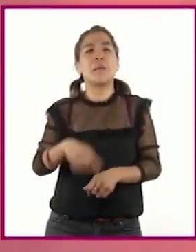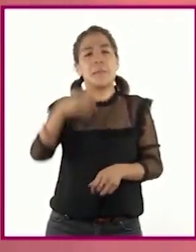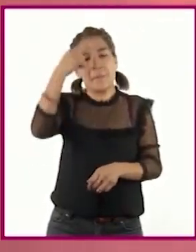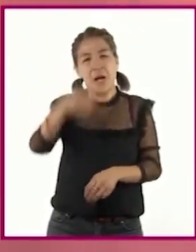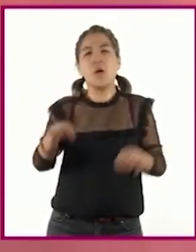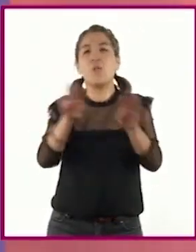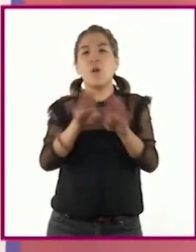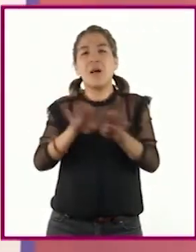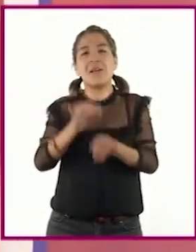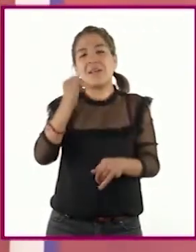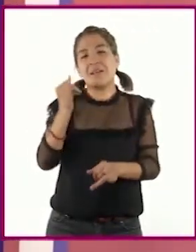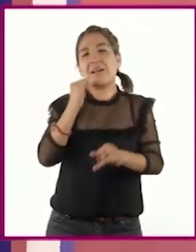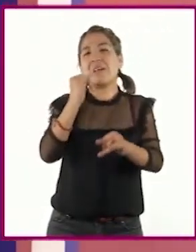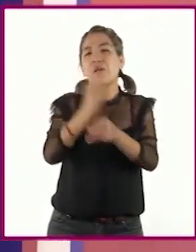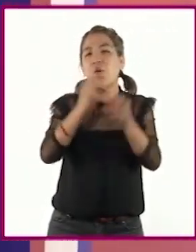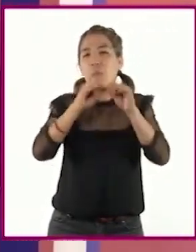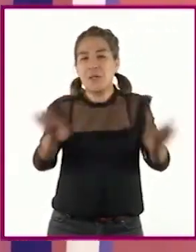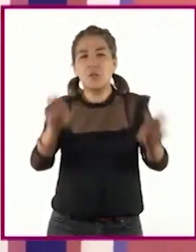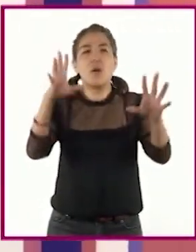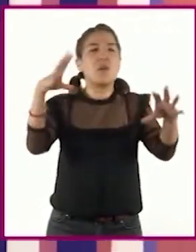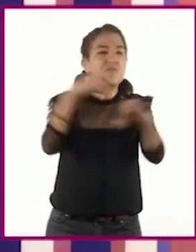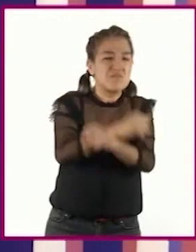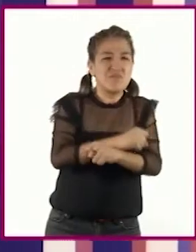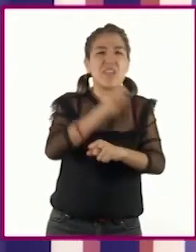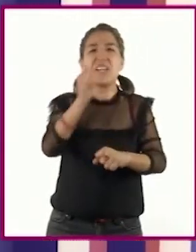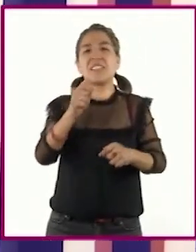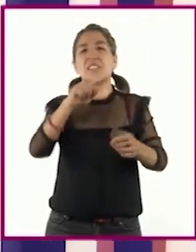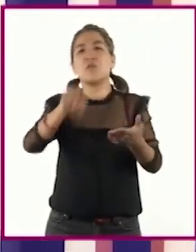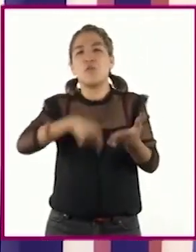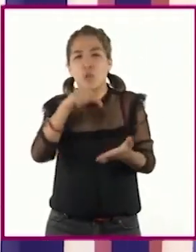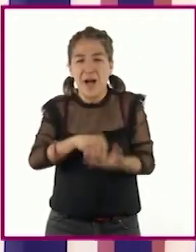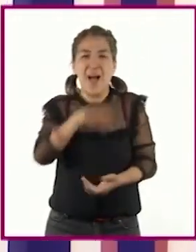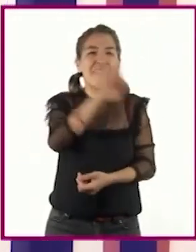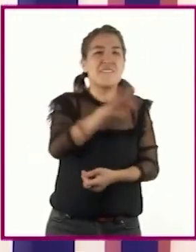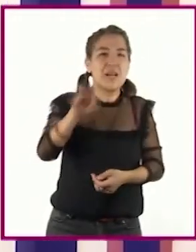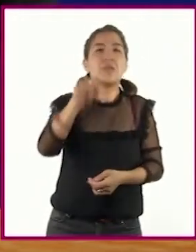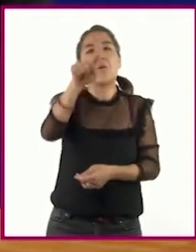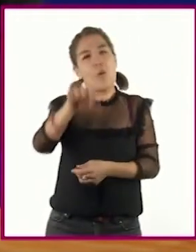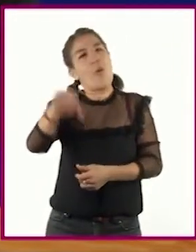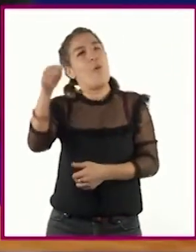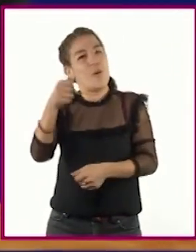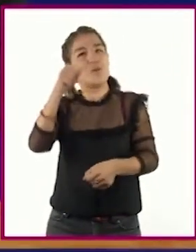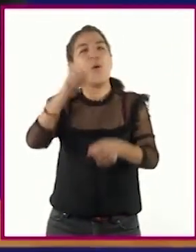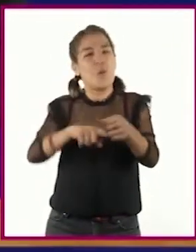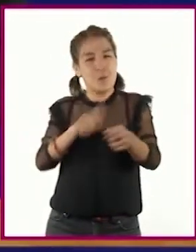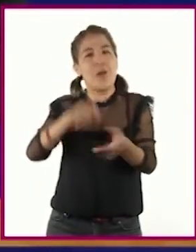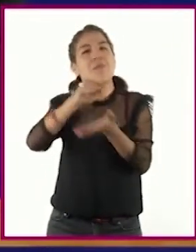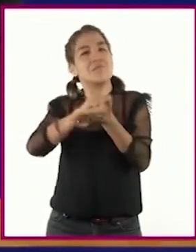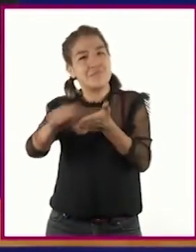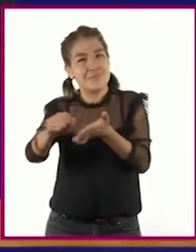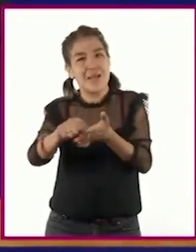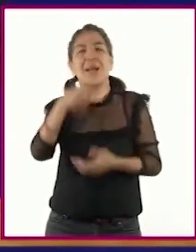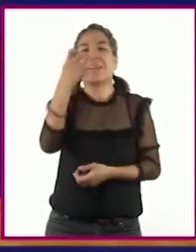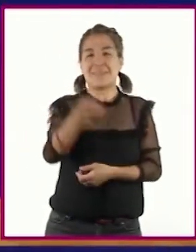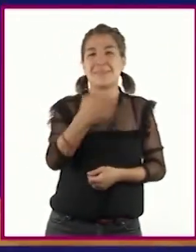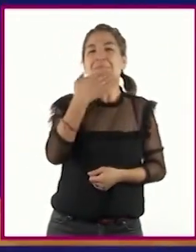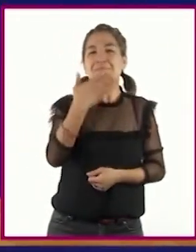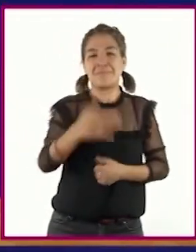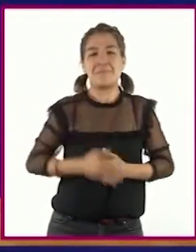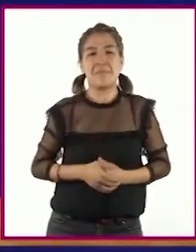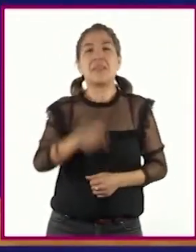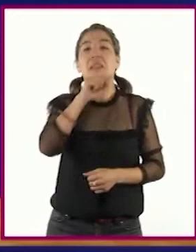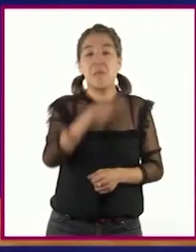representar aspectos descriptivos, fechas, lugares, escenarios, etc. Exactamente. También